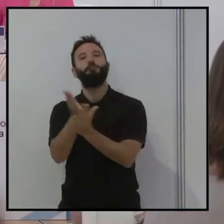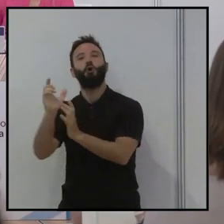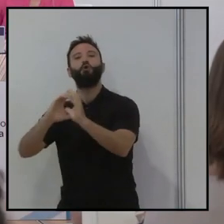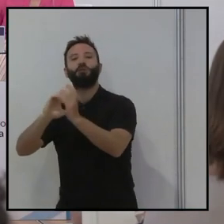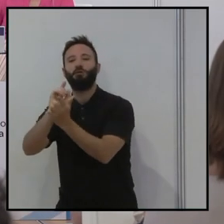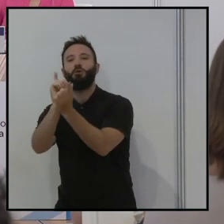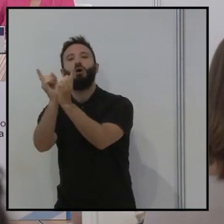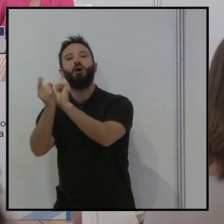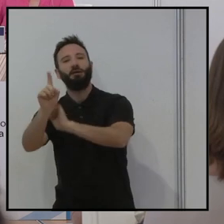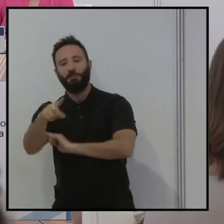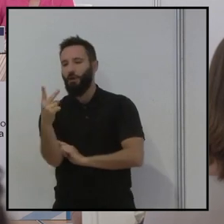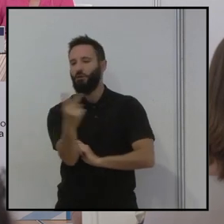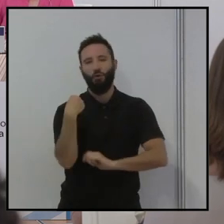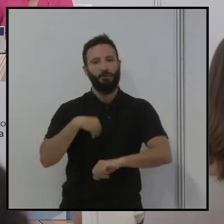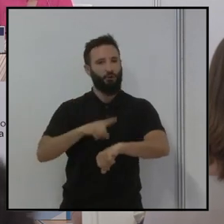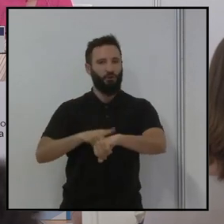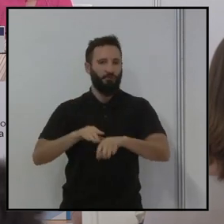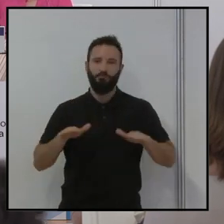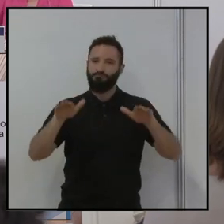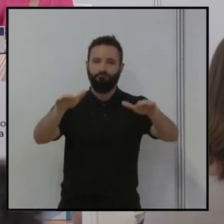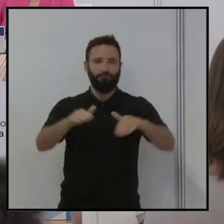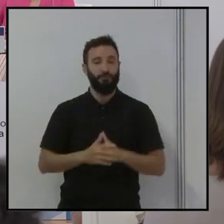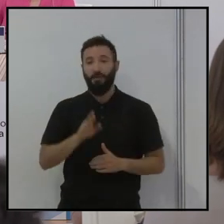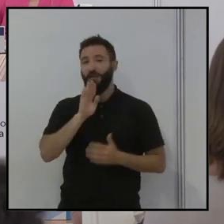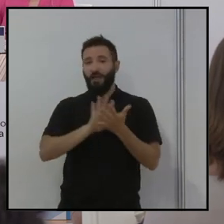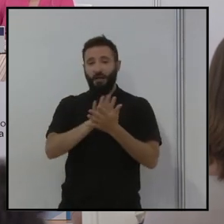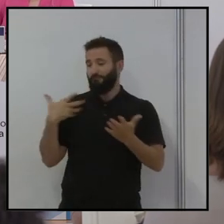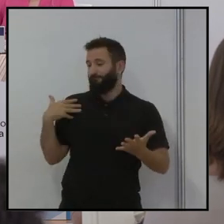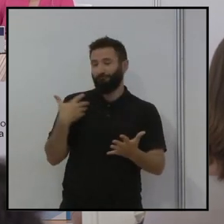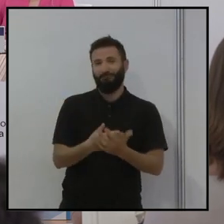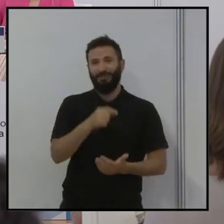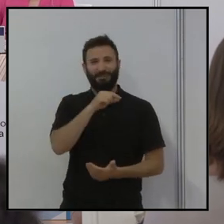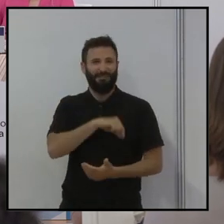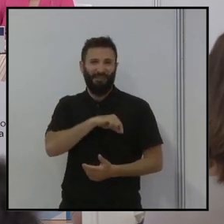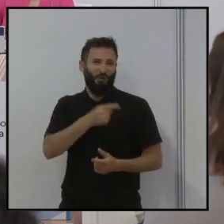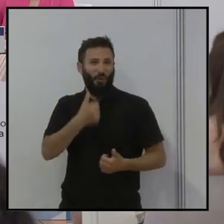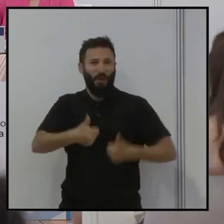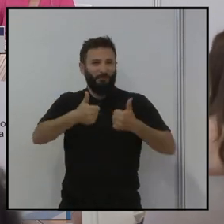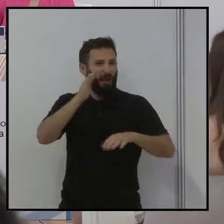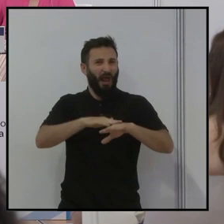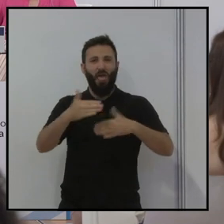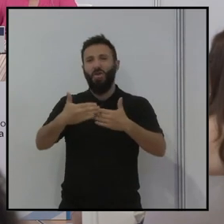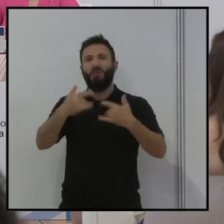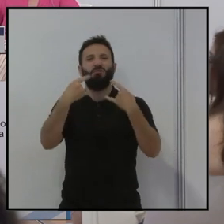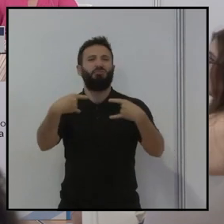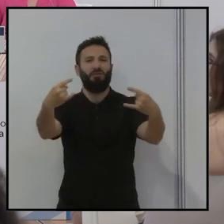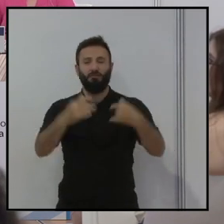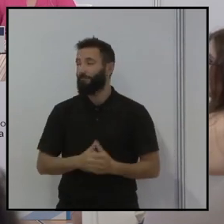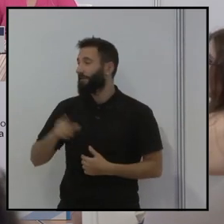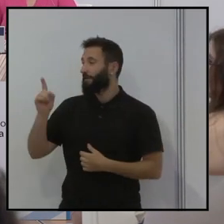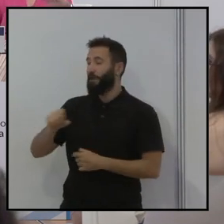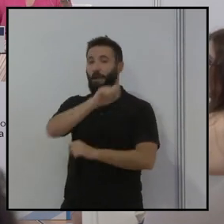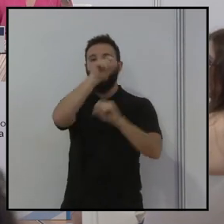también irán mejorando. Que hasta ahora, como tú dices, mucho sensacionalismo ha habido. Y abundo un poco más en la pregunta de